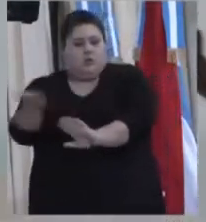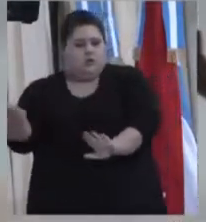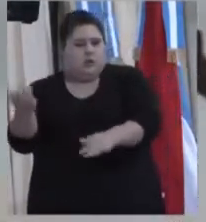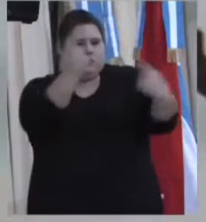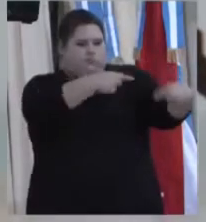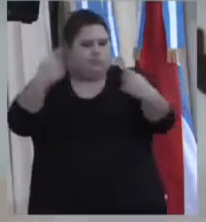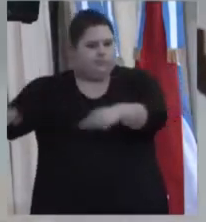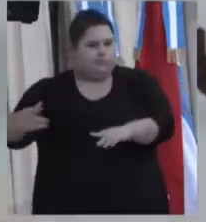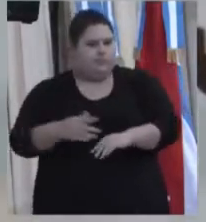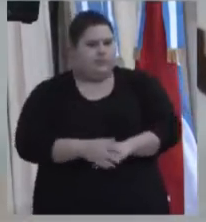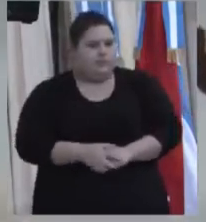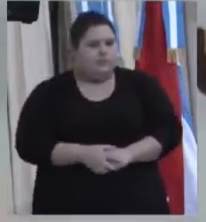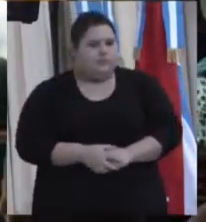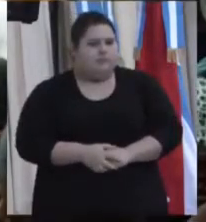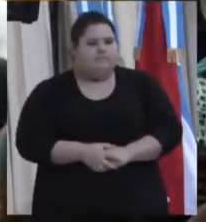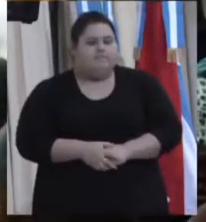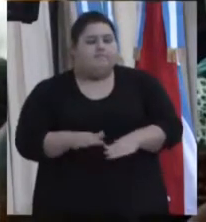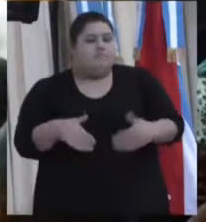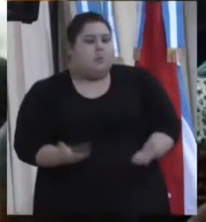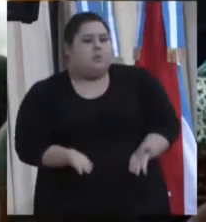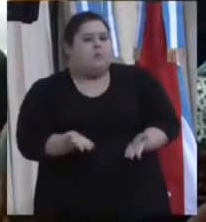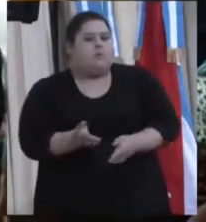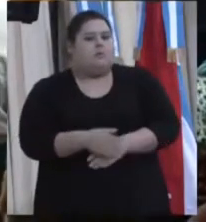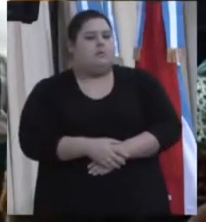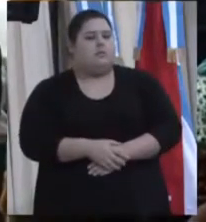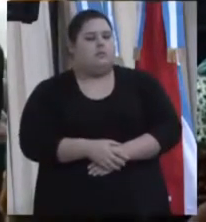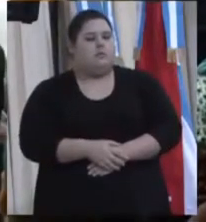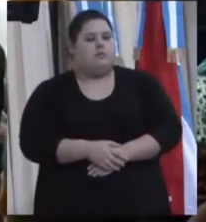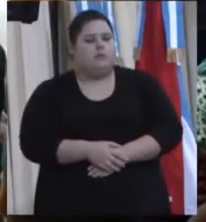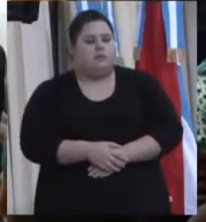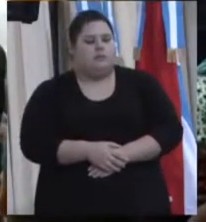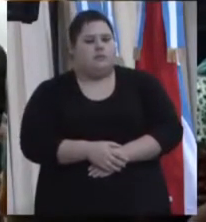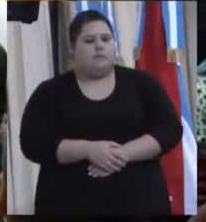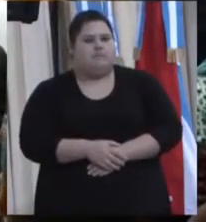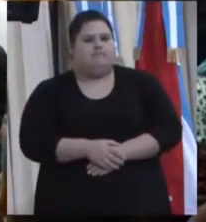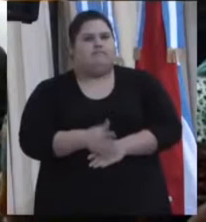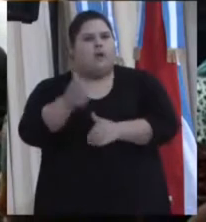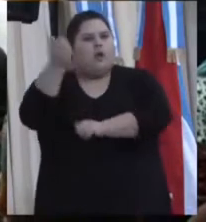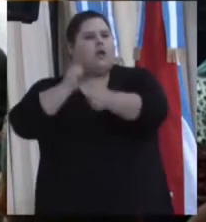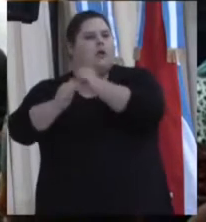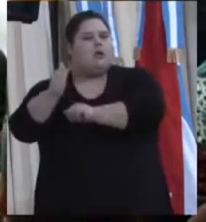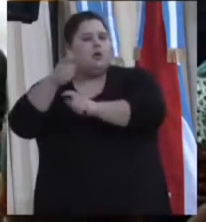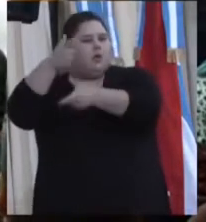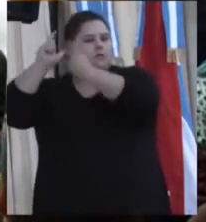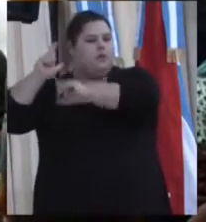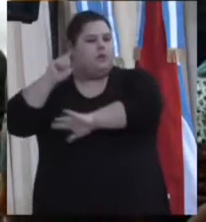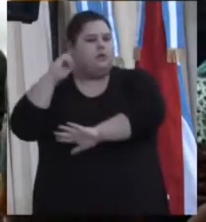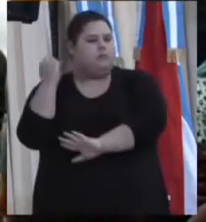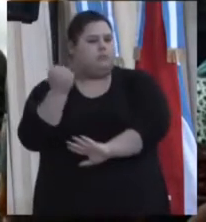sociales. Tan es así que cuando hay una famosa anécdota, en